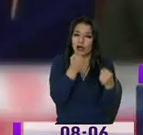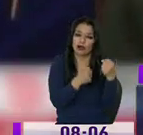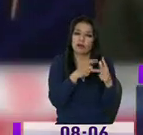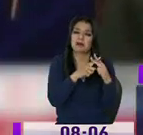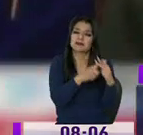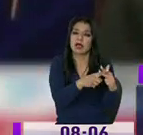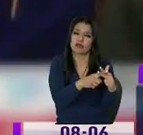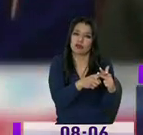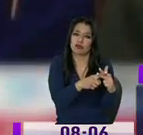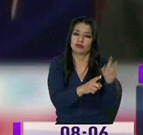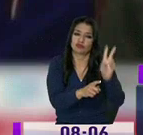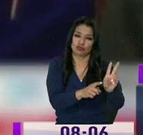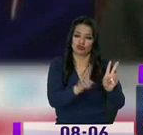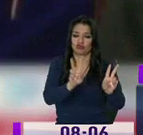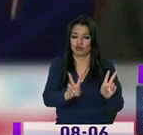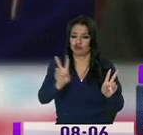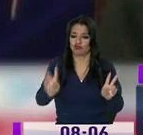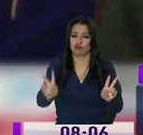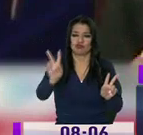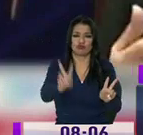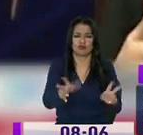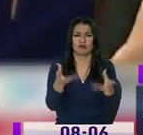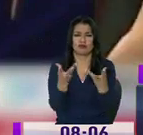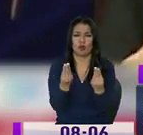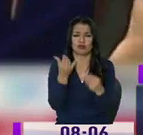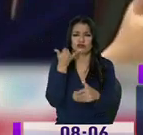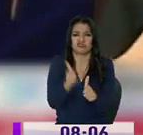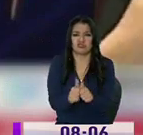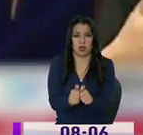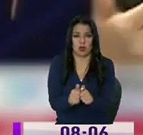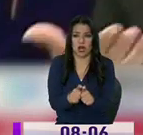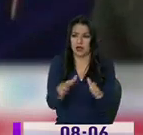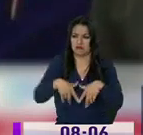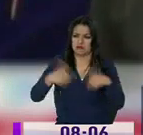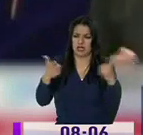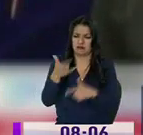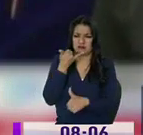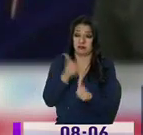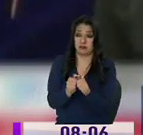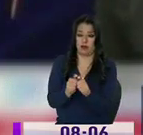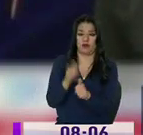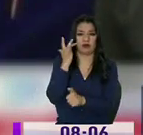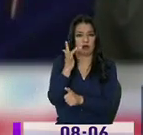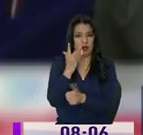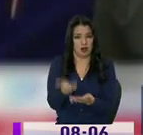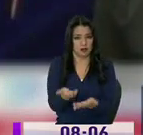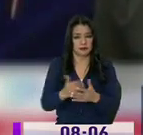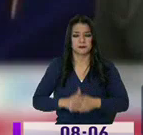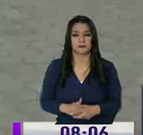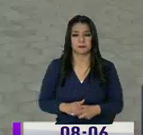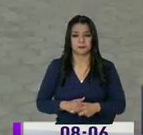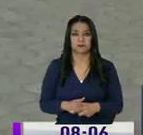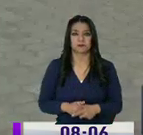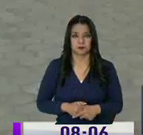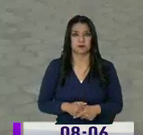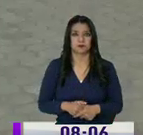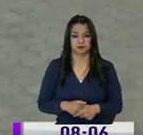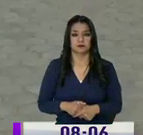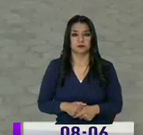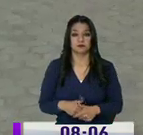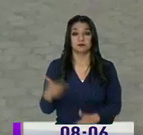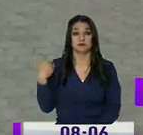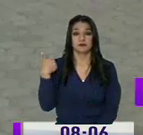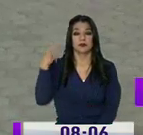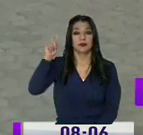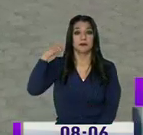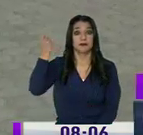una cantidad de aparatos celulares que superaba el número de personas que se encontraban ahí. En su poder, videos y fotos